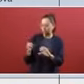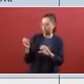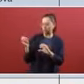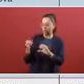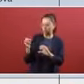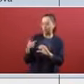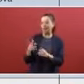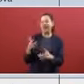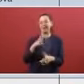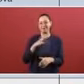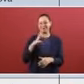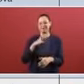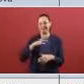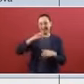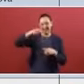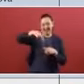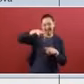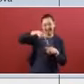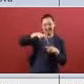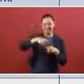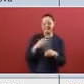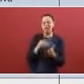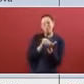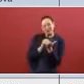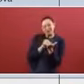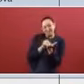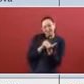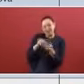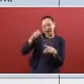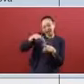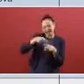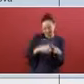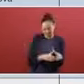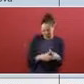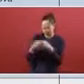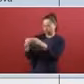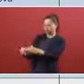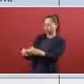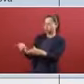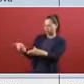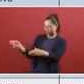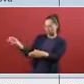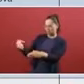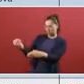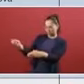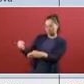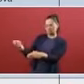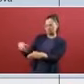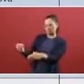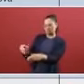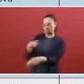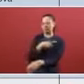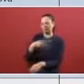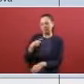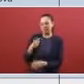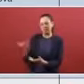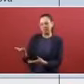haciendo su alcancía. Pero miren esto.